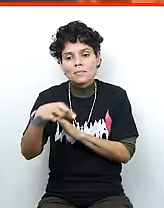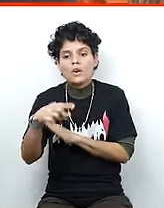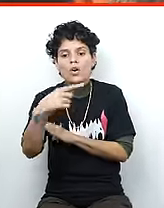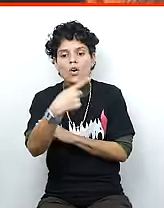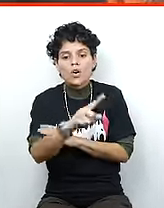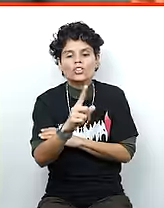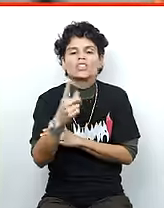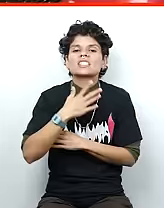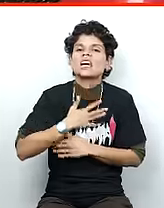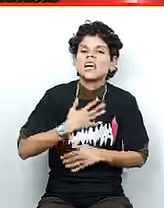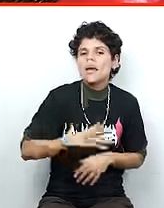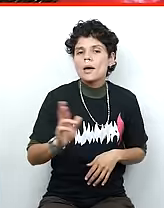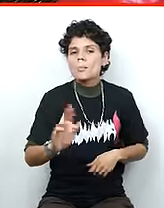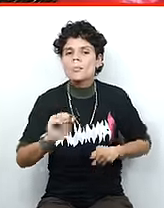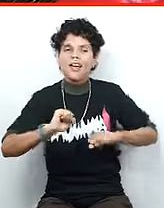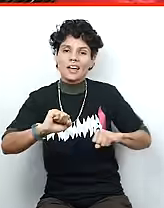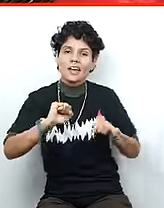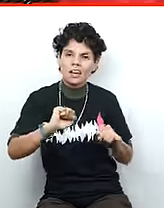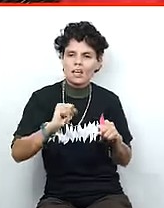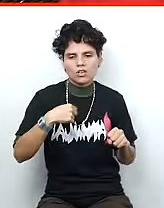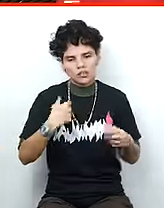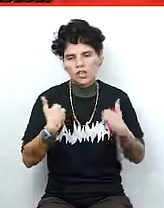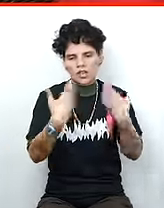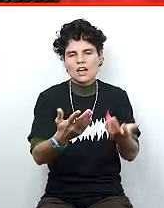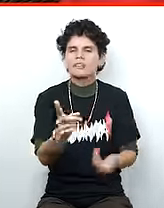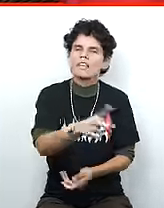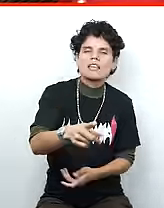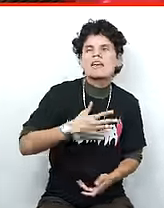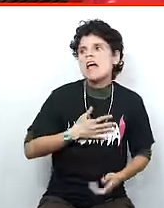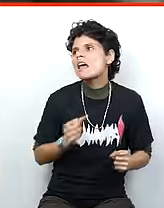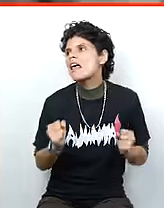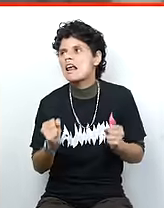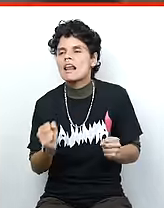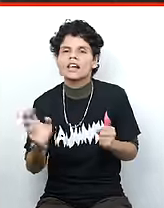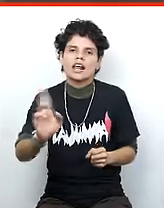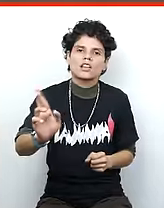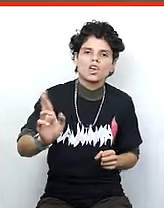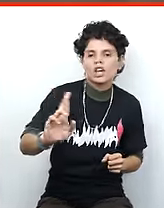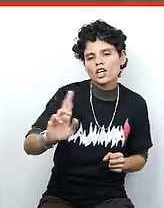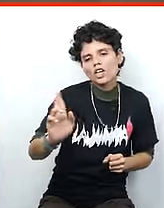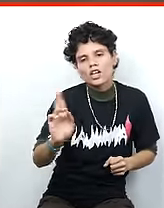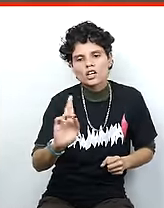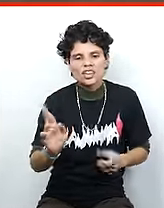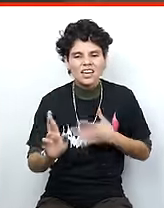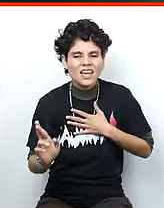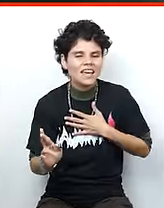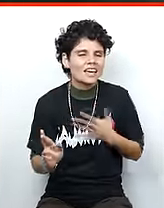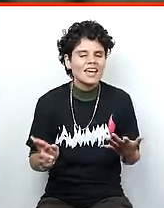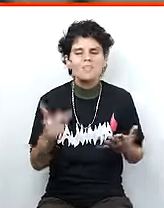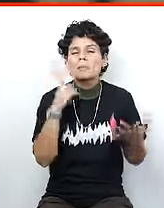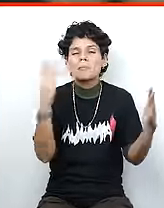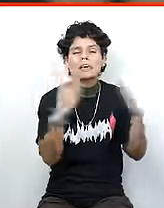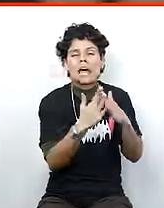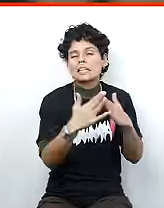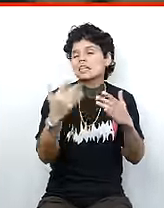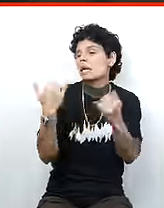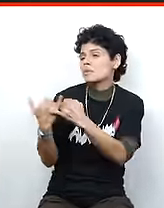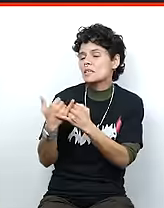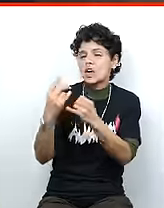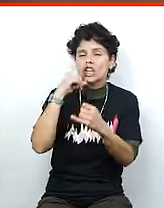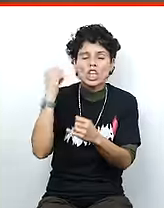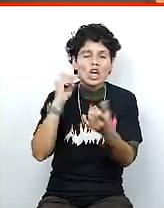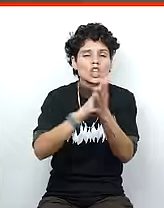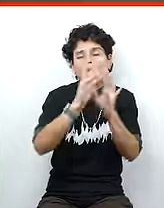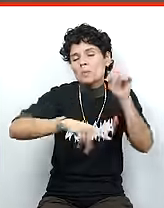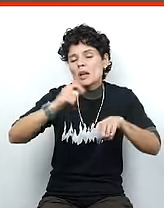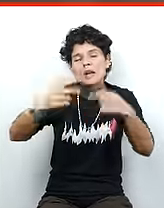llama Querían Perreo. Porque ahí yo dije, ya voy a hacer reggaetón. Si tanto quieren que haga reggaetón, voy a hacer reggaetón. Porque igual tenía la presión de mi casa, de todos mis amigos, de mi manager,